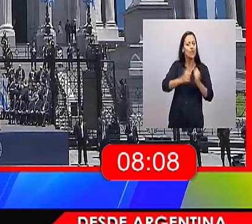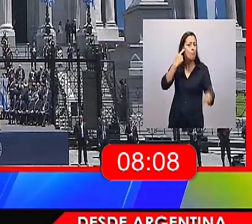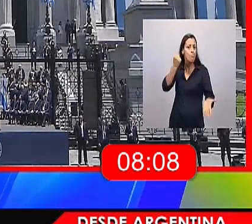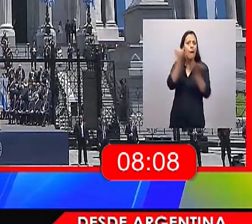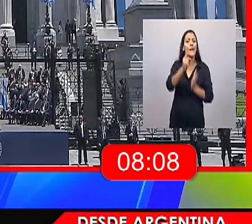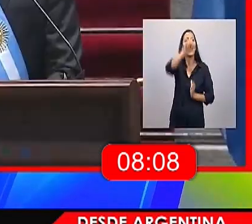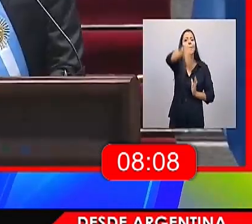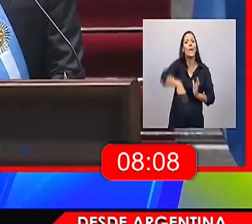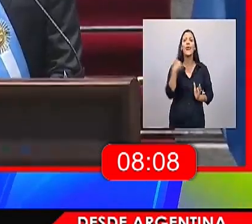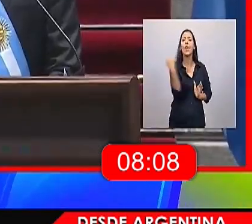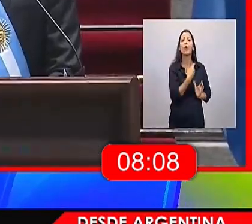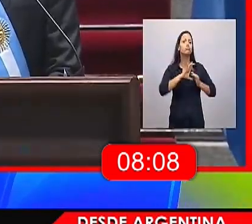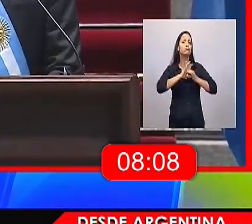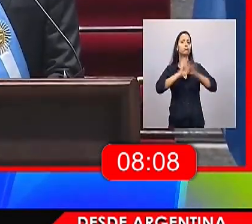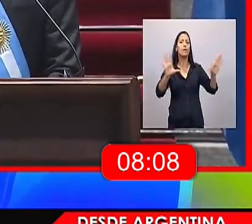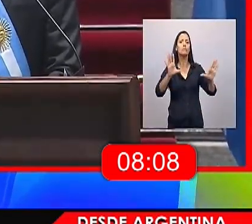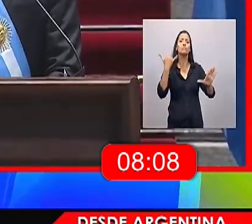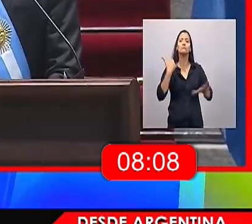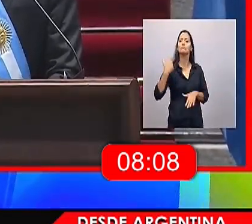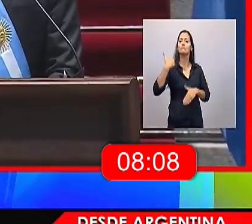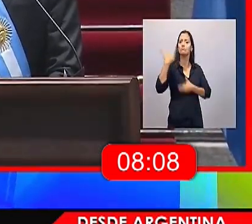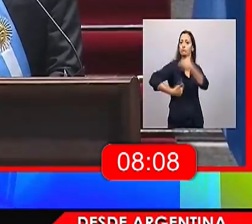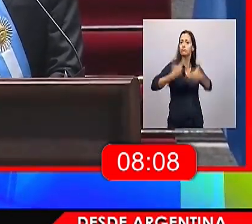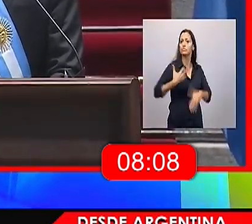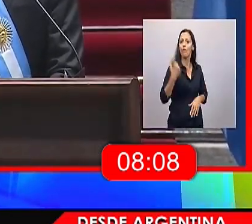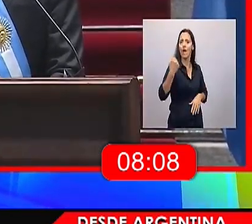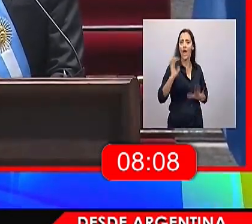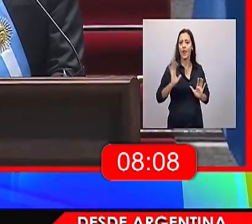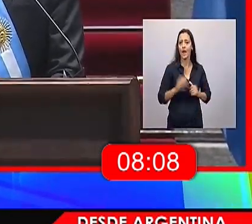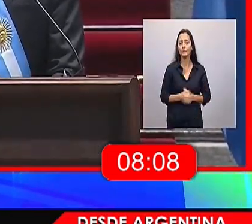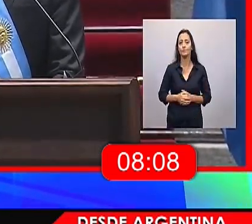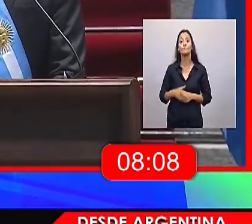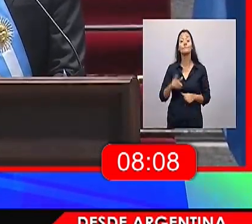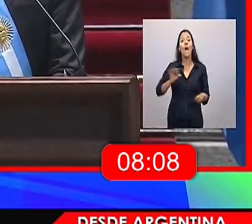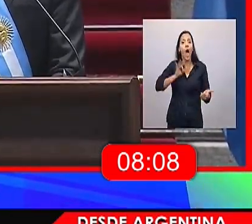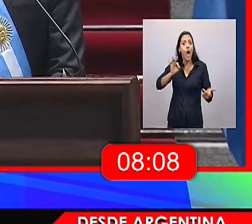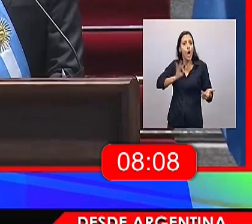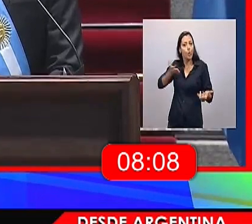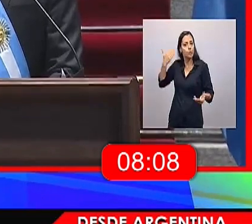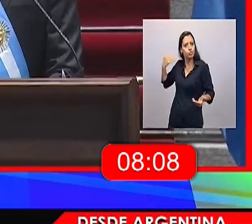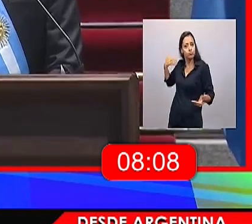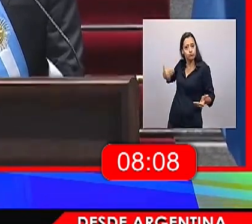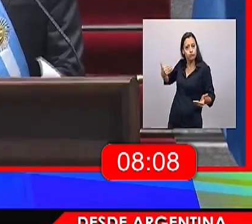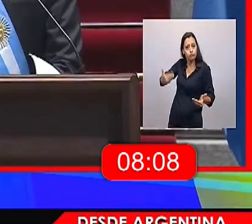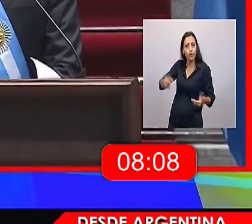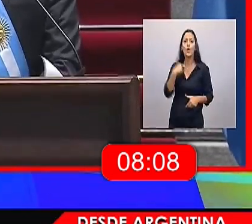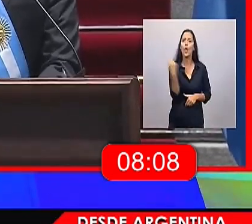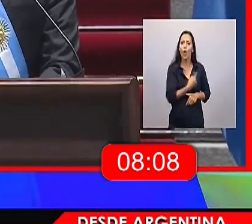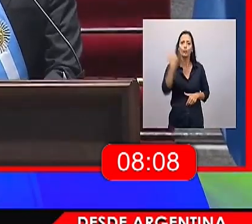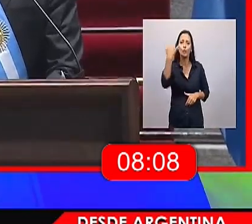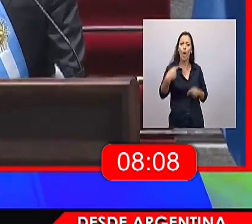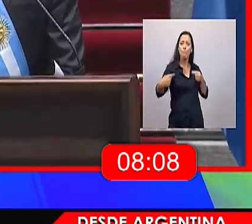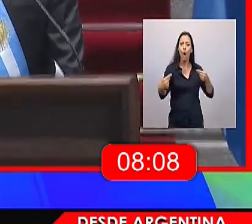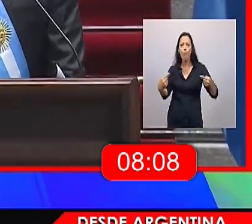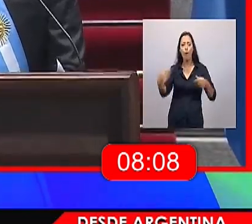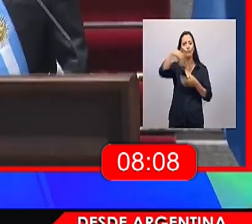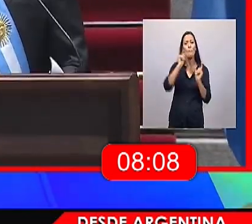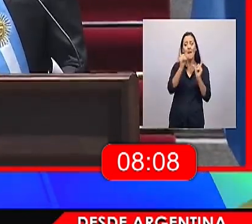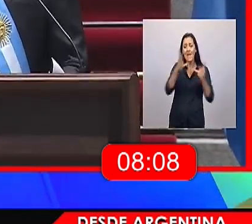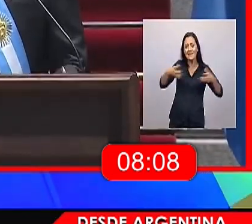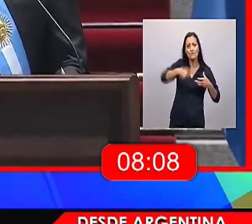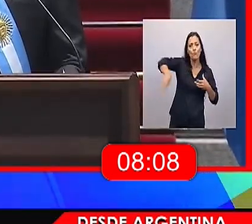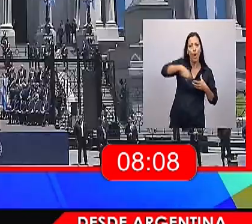Perú el año 1990. Un shock, una determinación